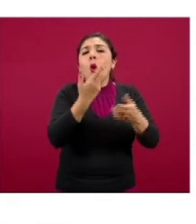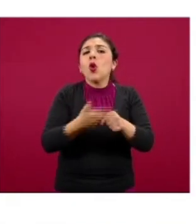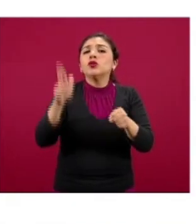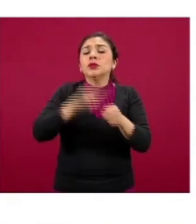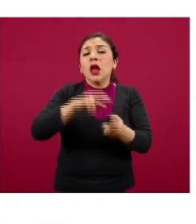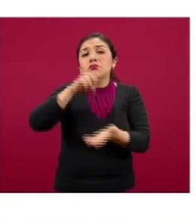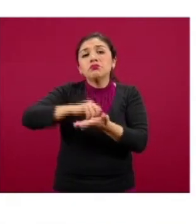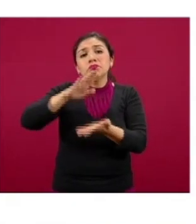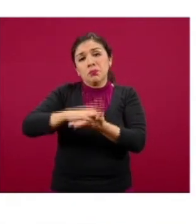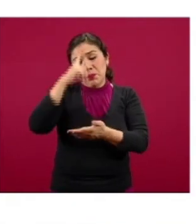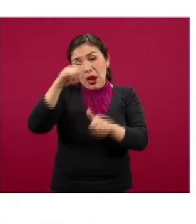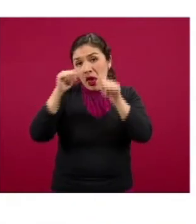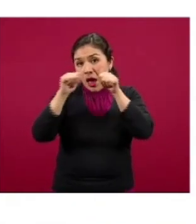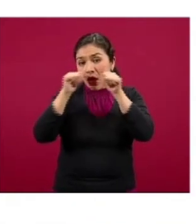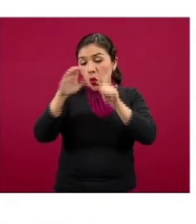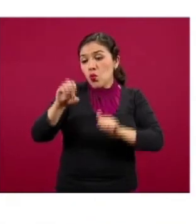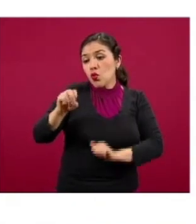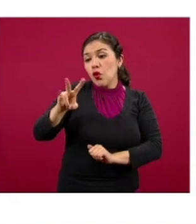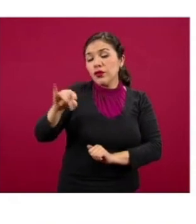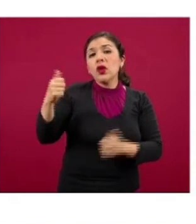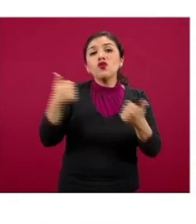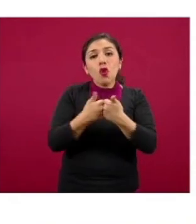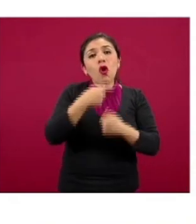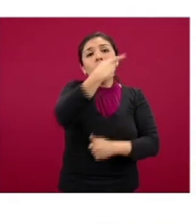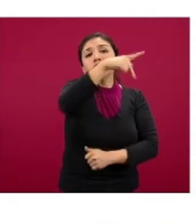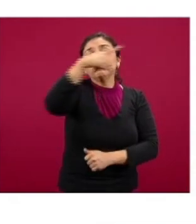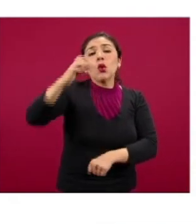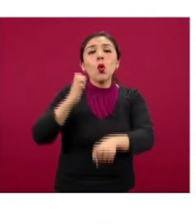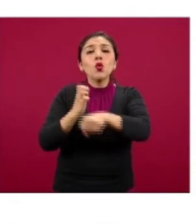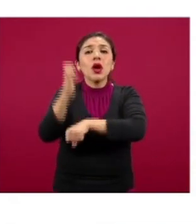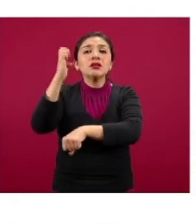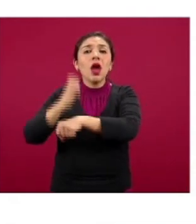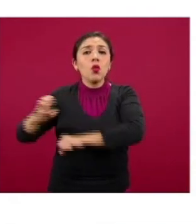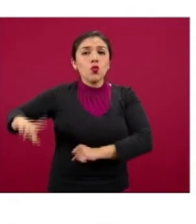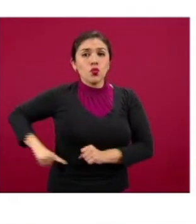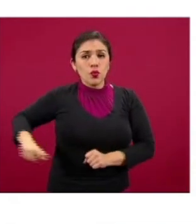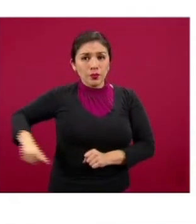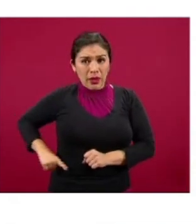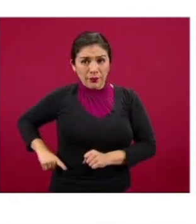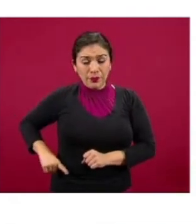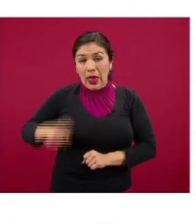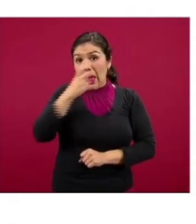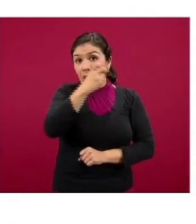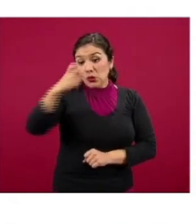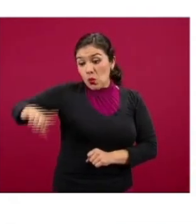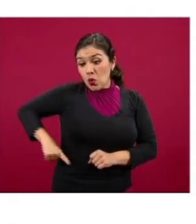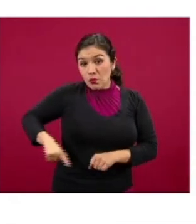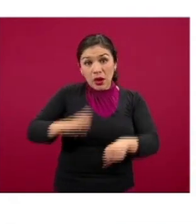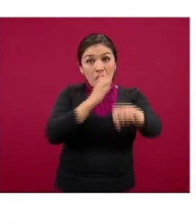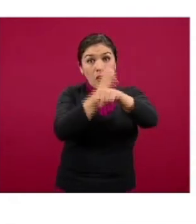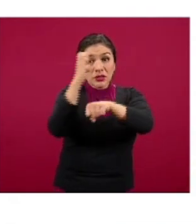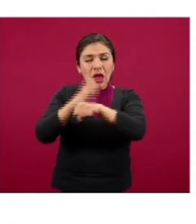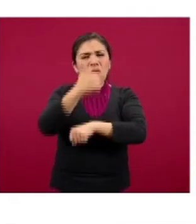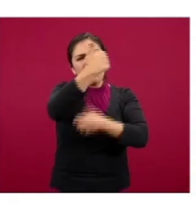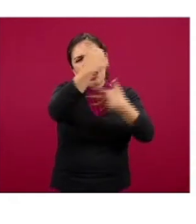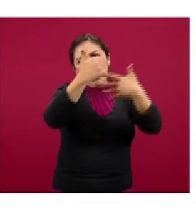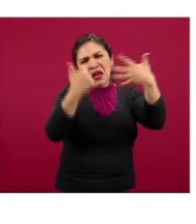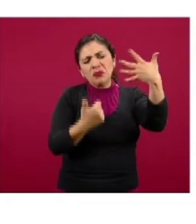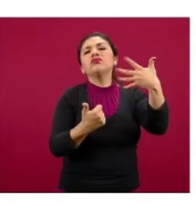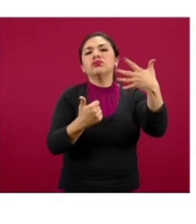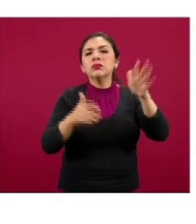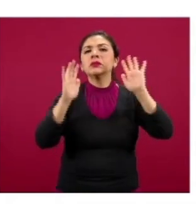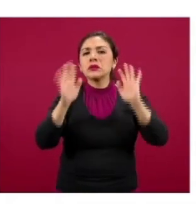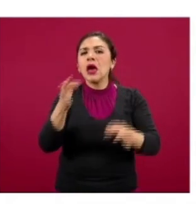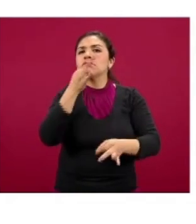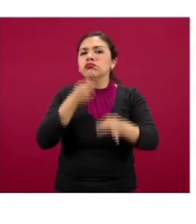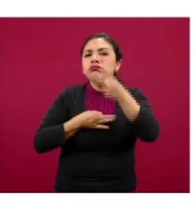registrados para la atención de COVID por parte de los gobiernos estatales. Los gobiernos estatales, cada uno de ellos, nos